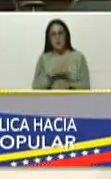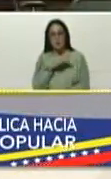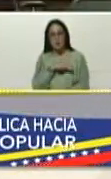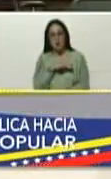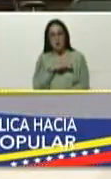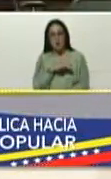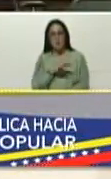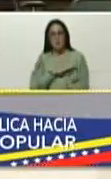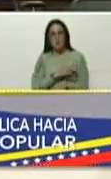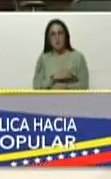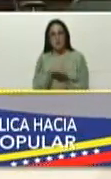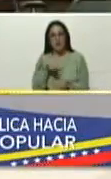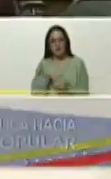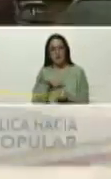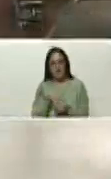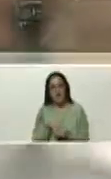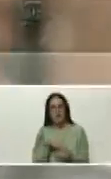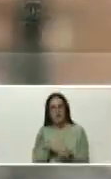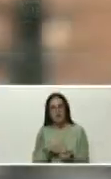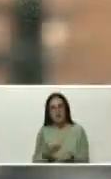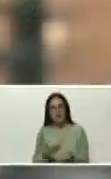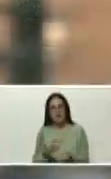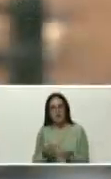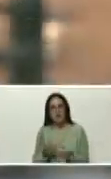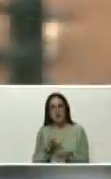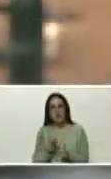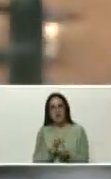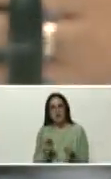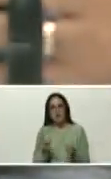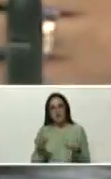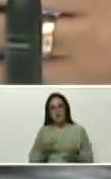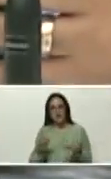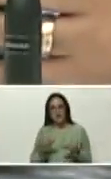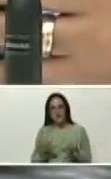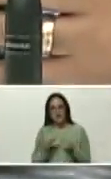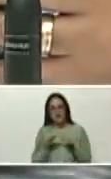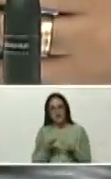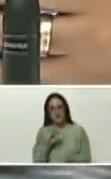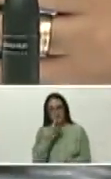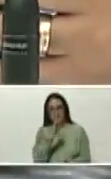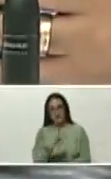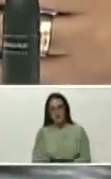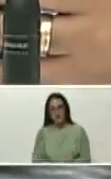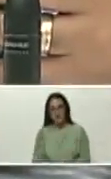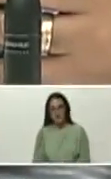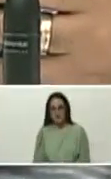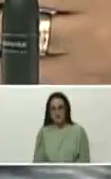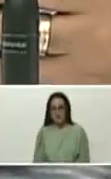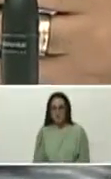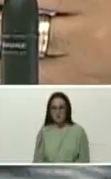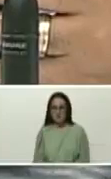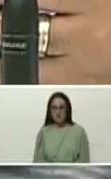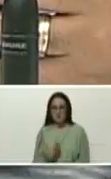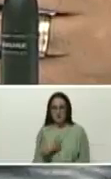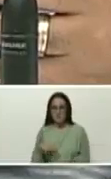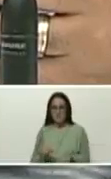electoral. ¿Y por qué el poder electoral? Para que haya una democracia verdadera, permanente, directa. Y toma el poder